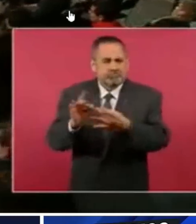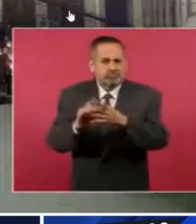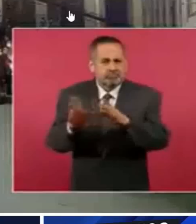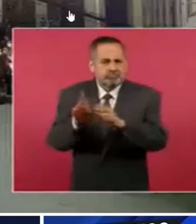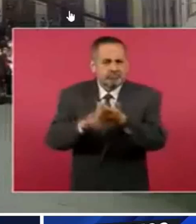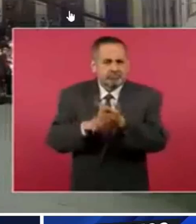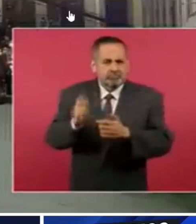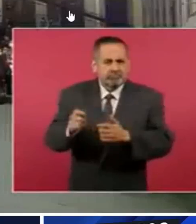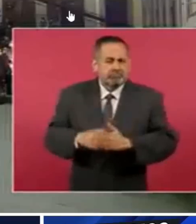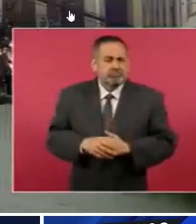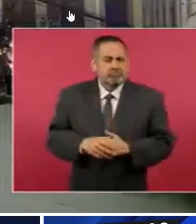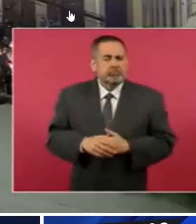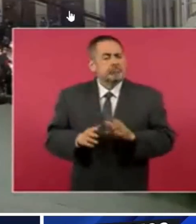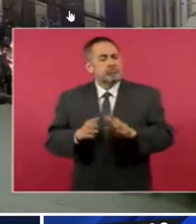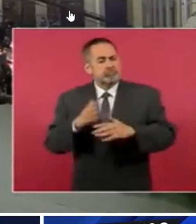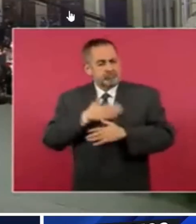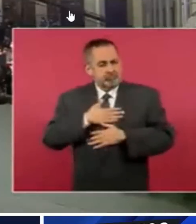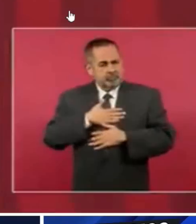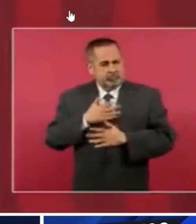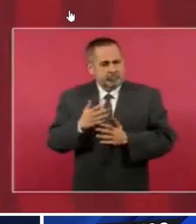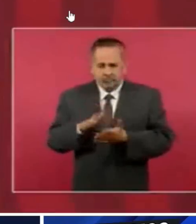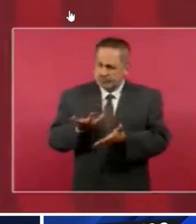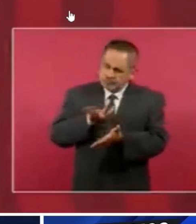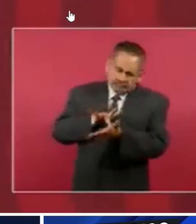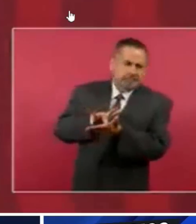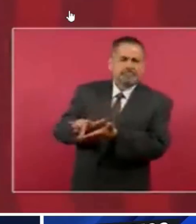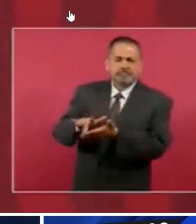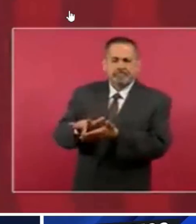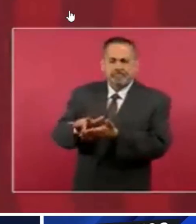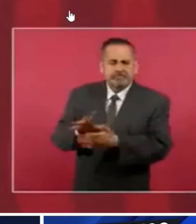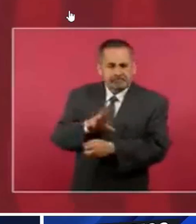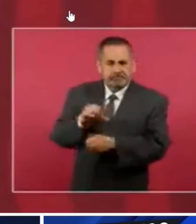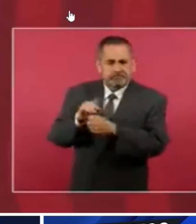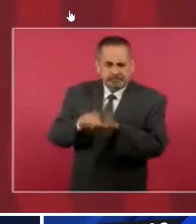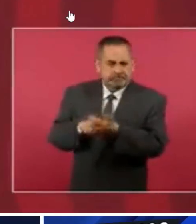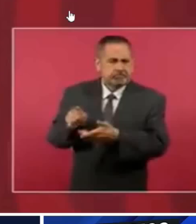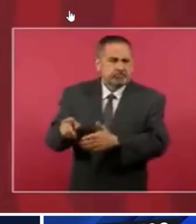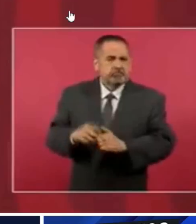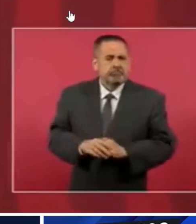explicara, y yo lo apoyo.